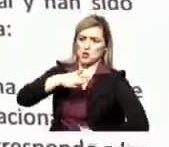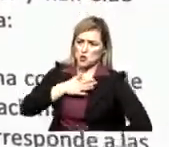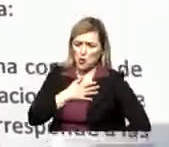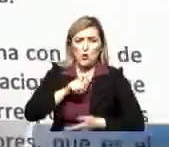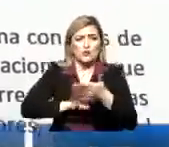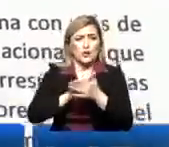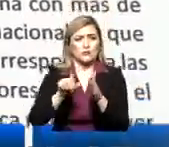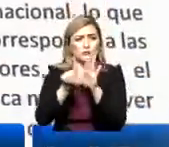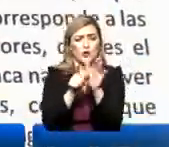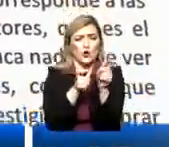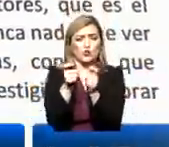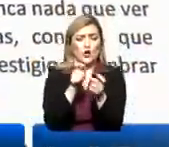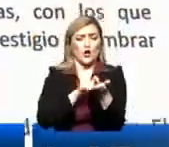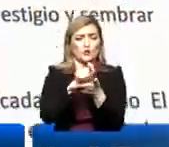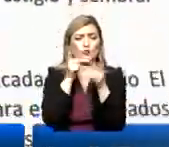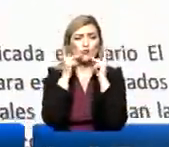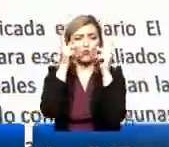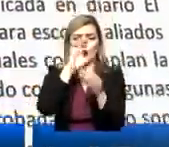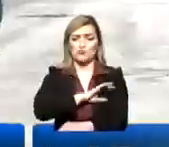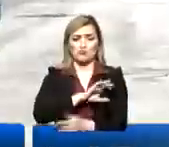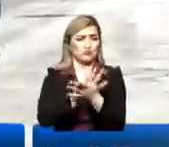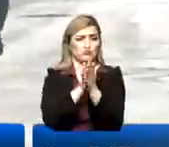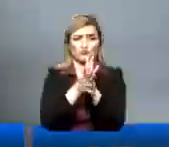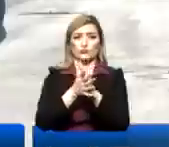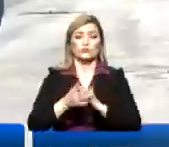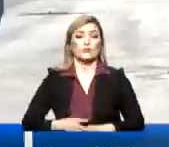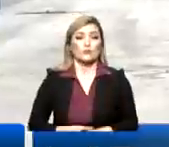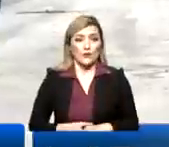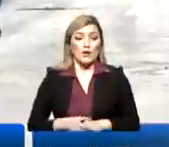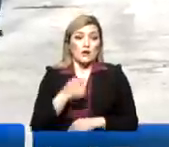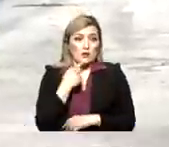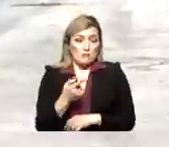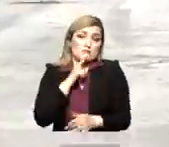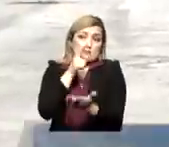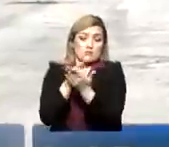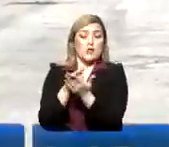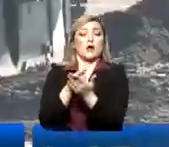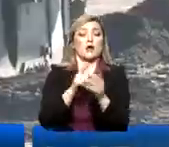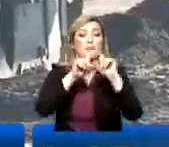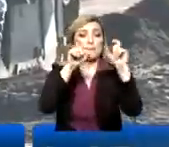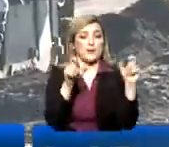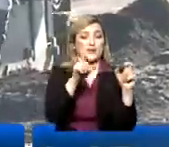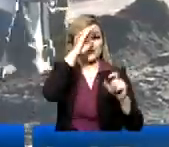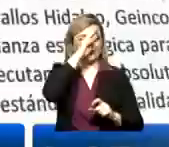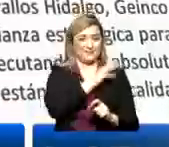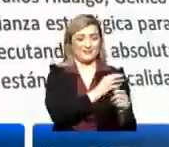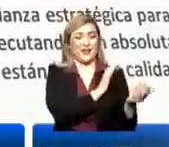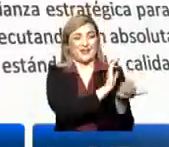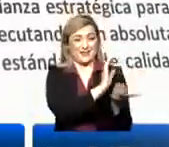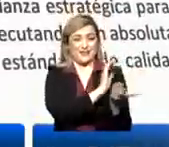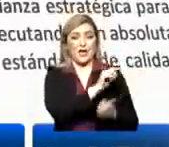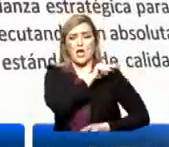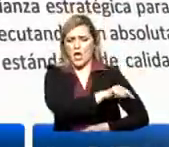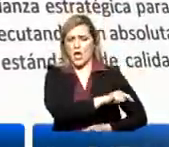regulados por la ley de contratación pública con el municipio. Reconoce que Inmosolución es la que lo contrata dentro de un concurso para escoger